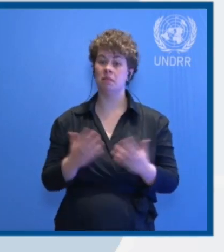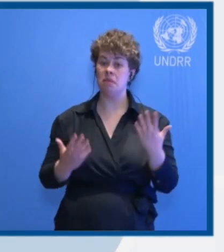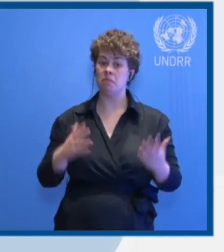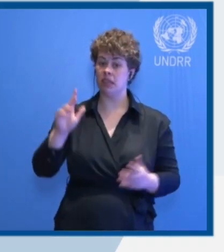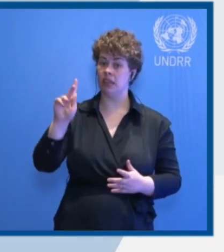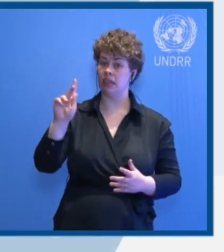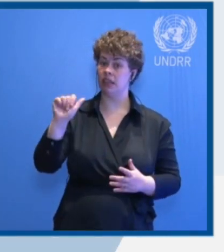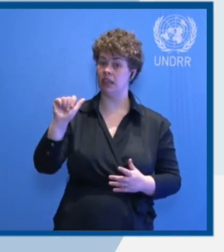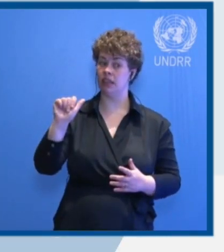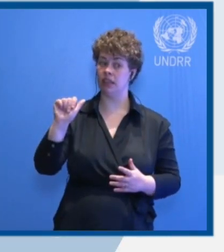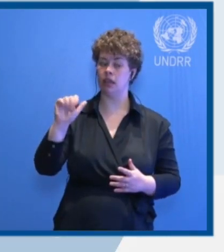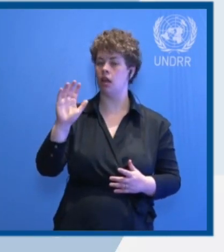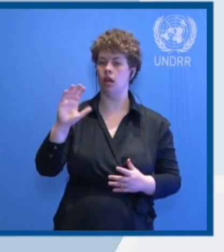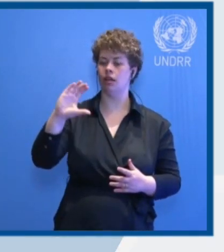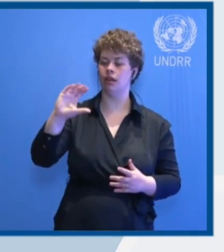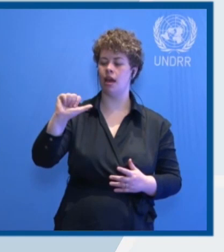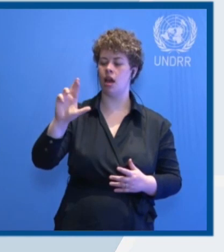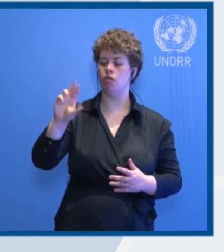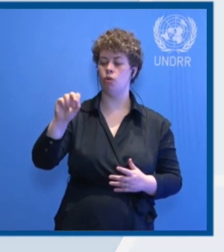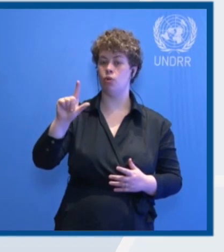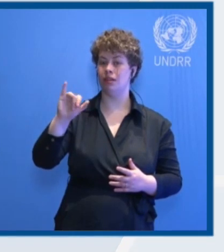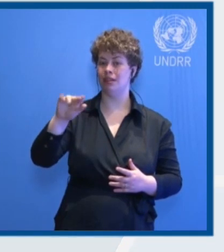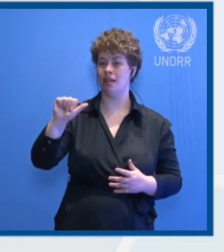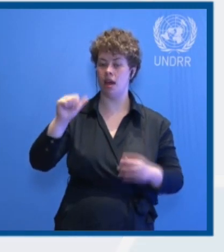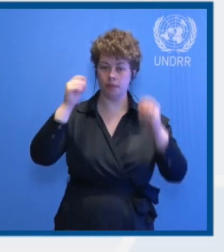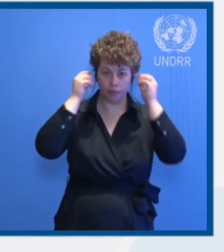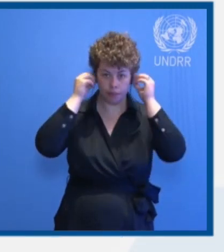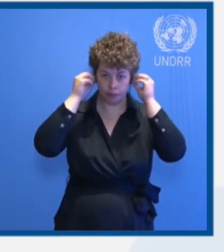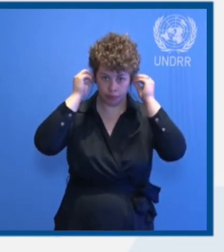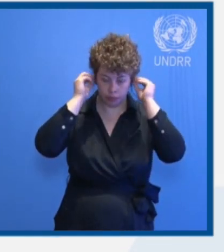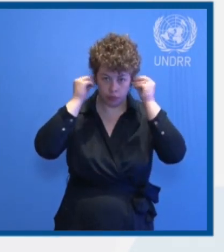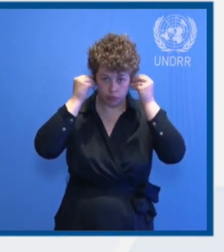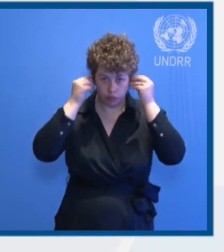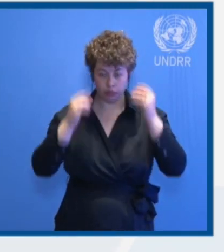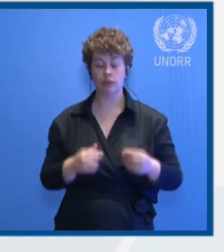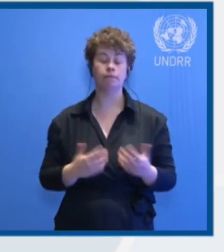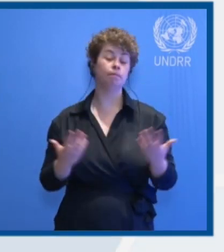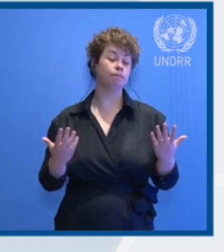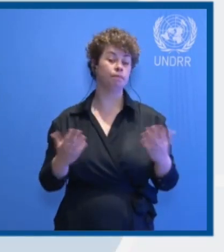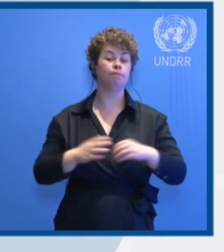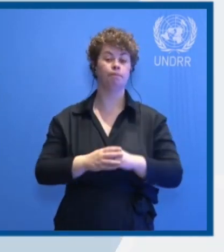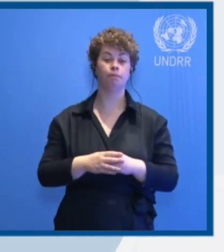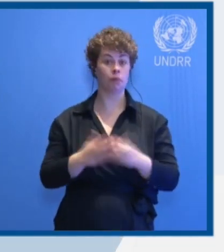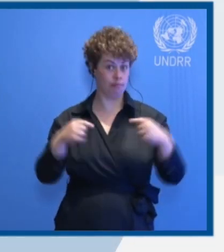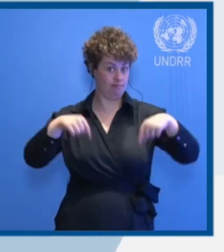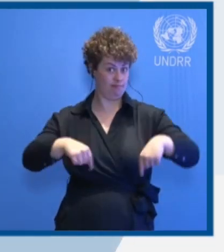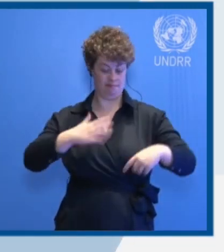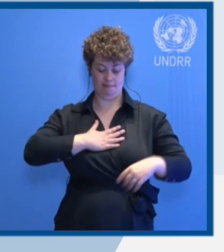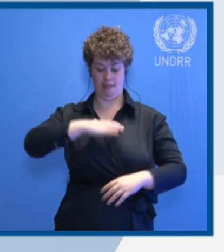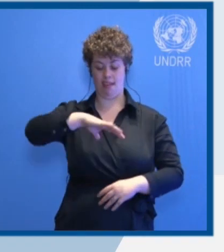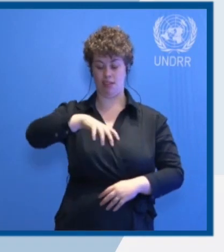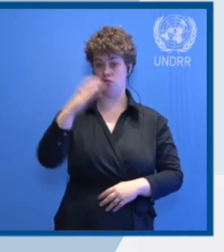Mr. Luther, pues en Colombia, digamos, tenemos tal vez diferentes ejemplos